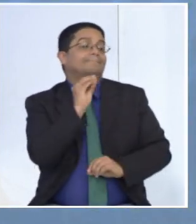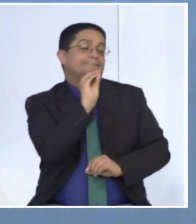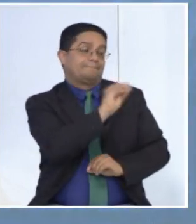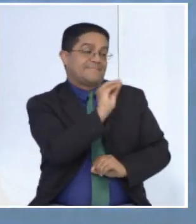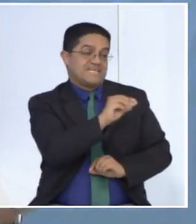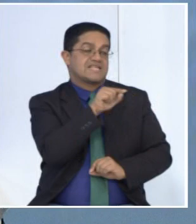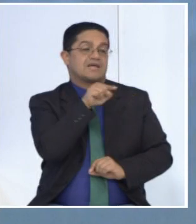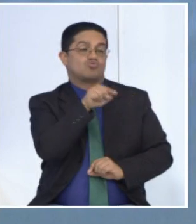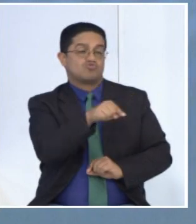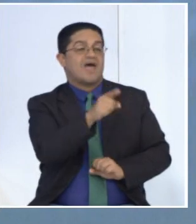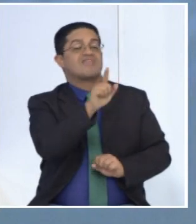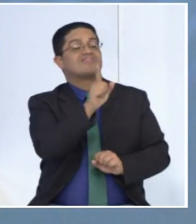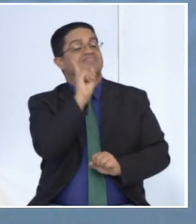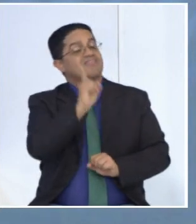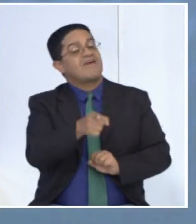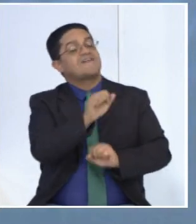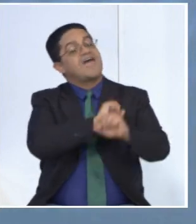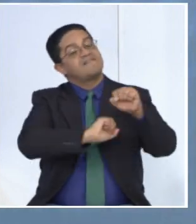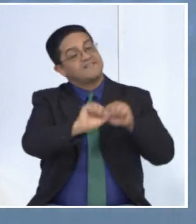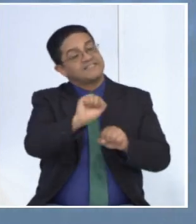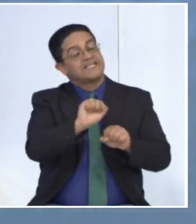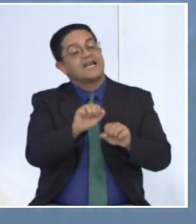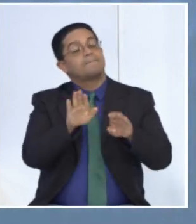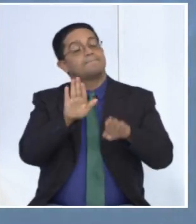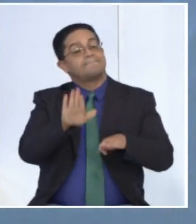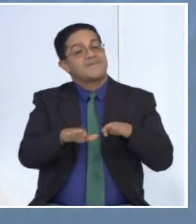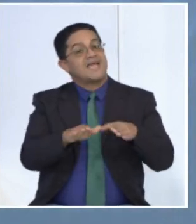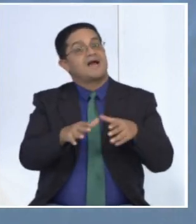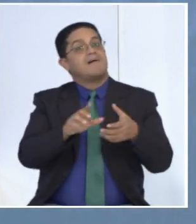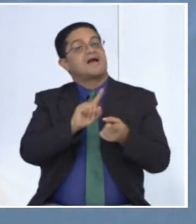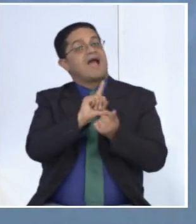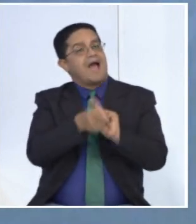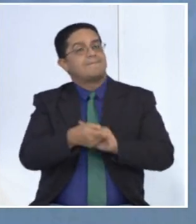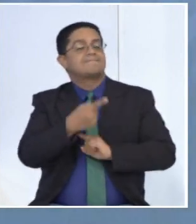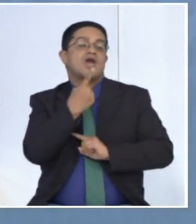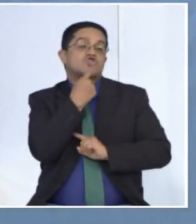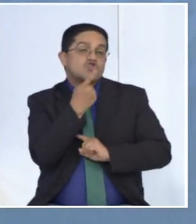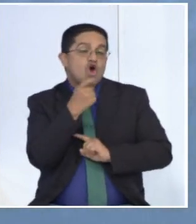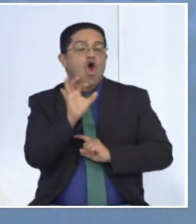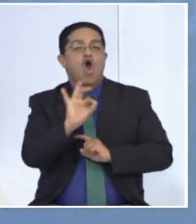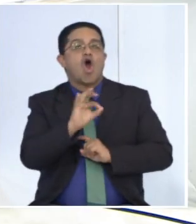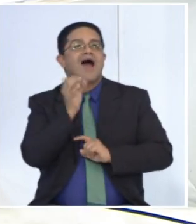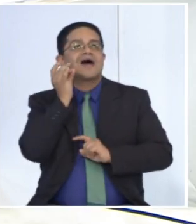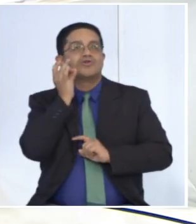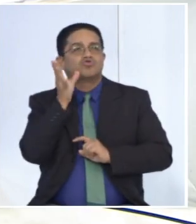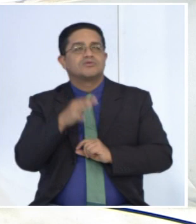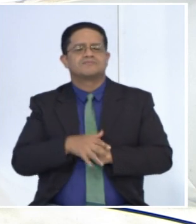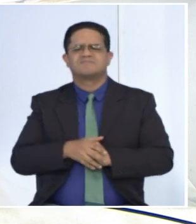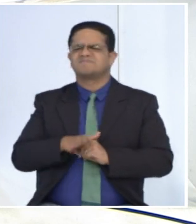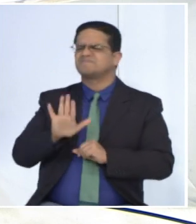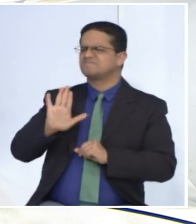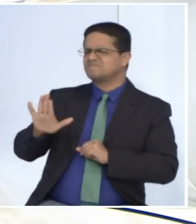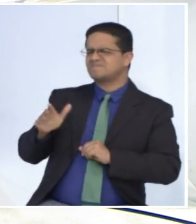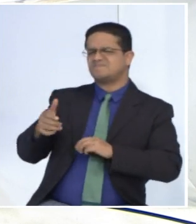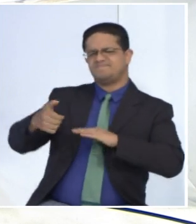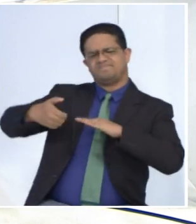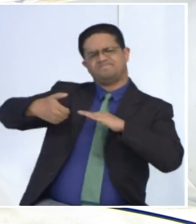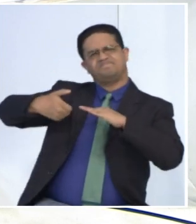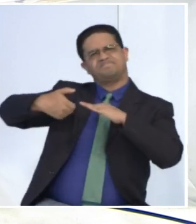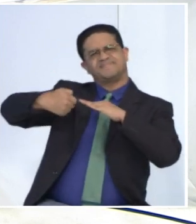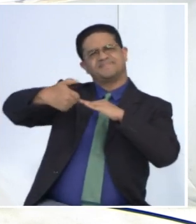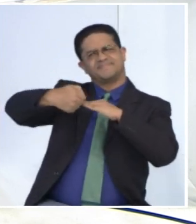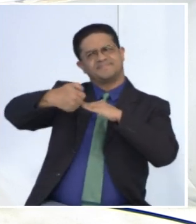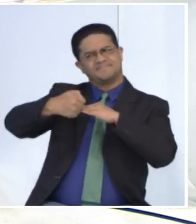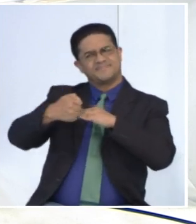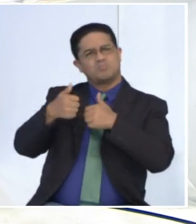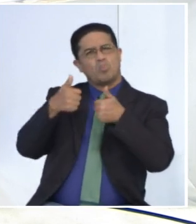que su pie se ponga rojo, azul, hinchado o por el contrario se ponga mucho más pálido. ¿Cortarse las uñas de los pies es bueno para un paciente